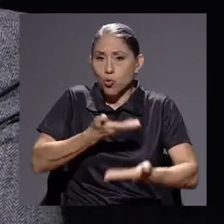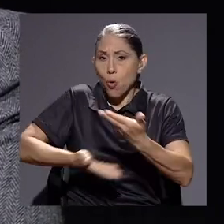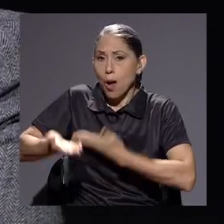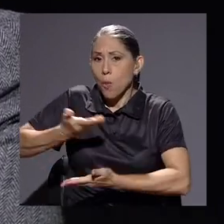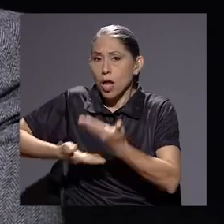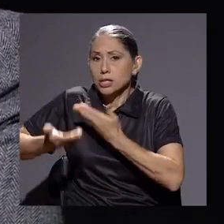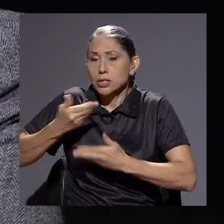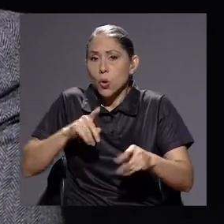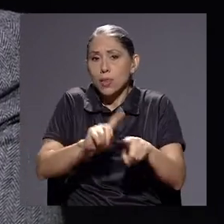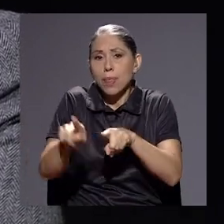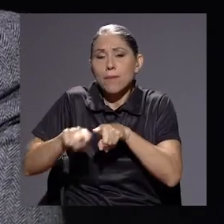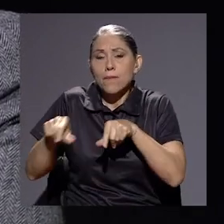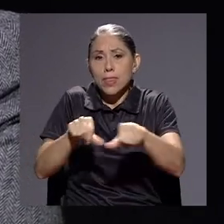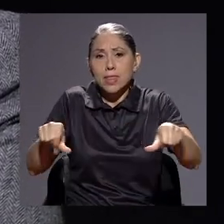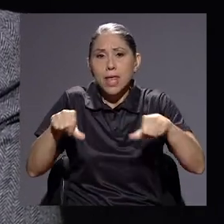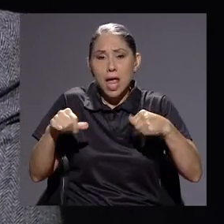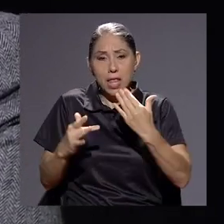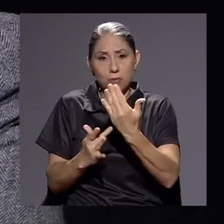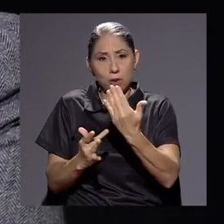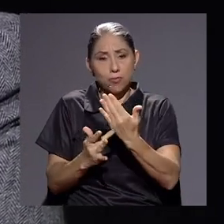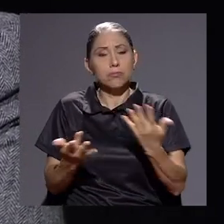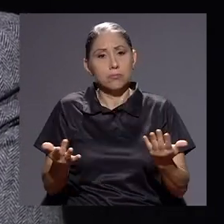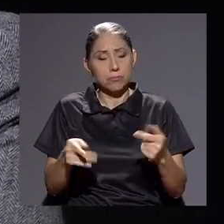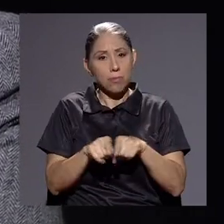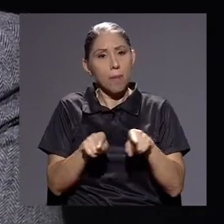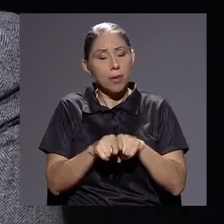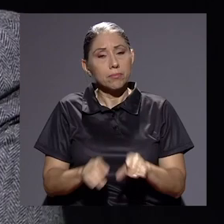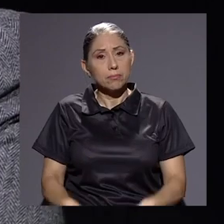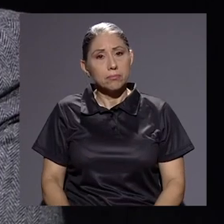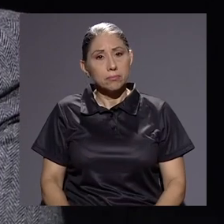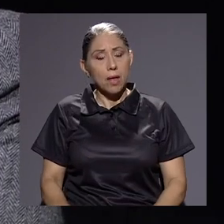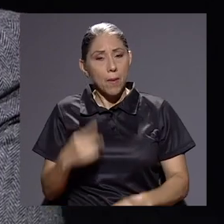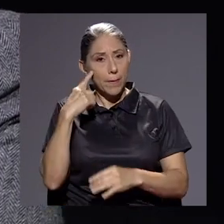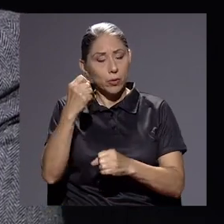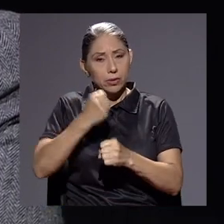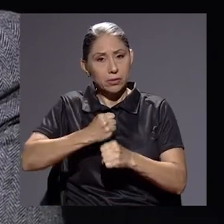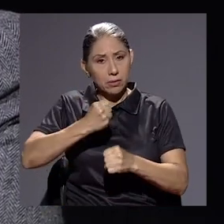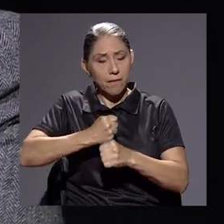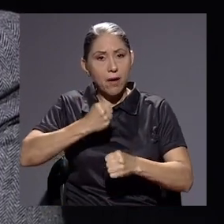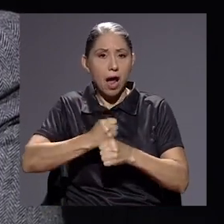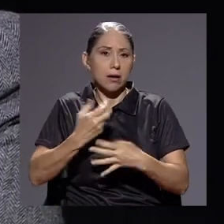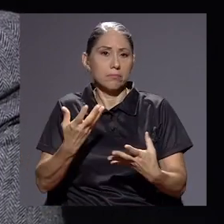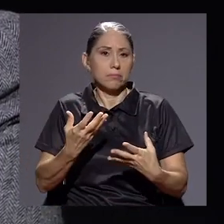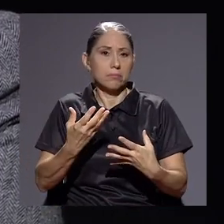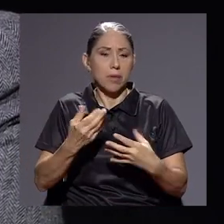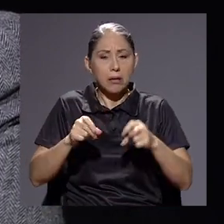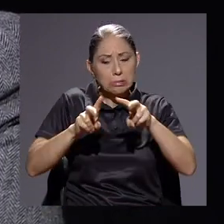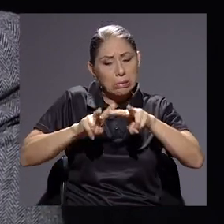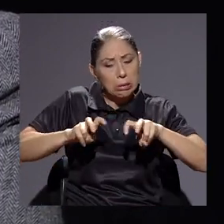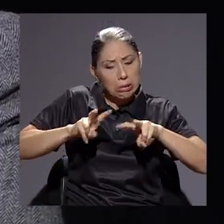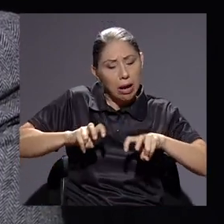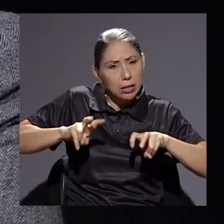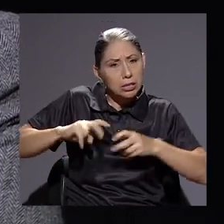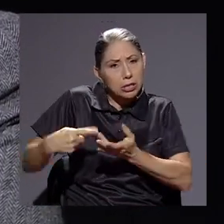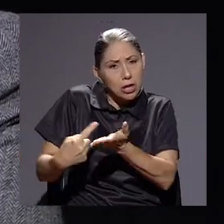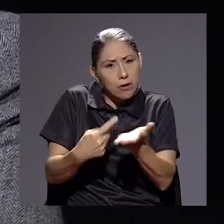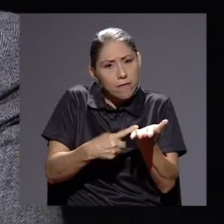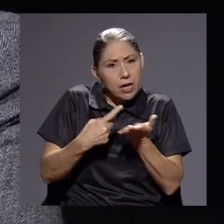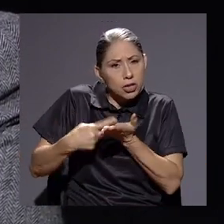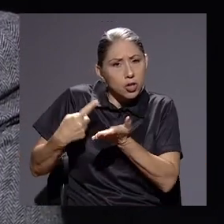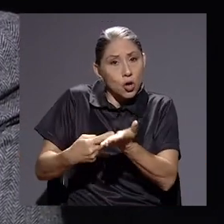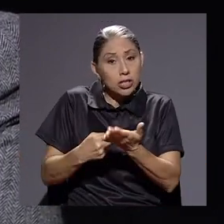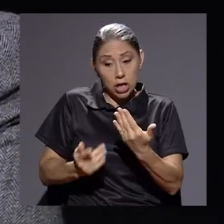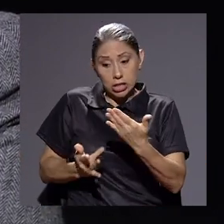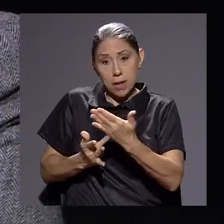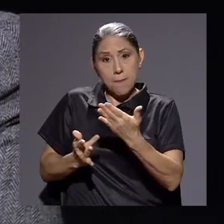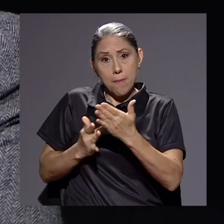colaboración de disciplinas tecnológicas también, porque se trabaja o se hacen análisis o reflexiones sobre